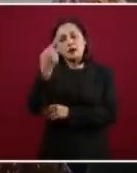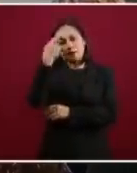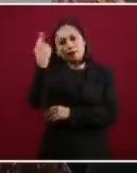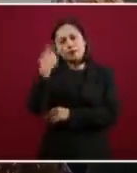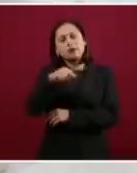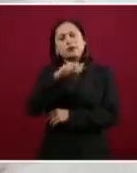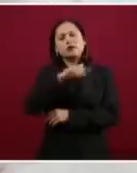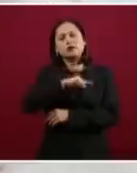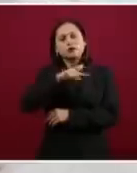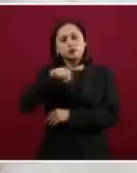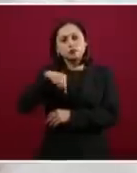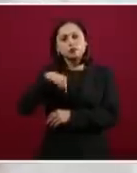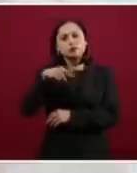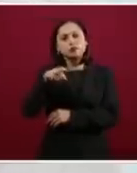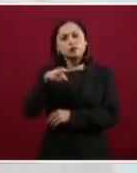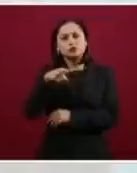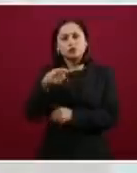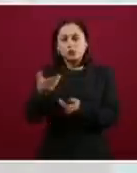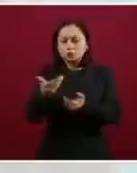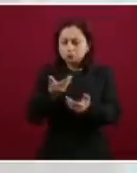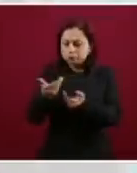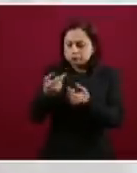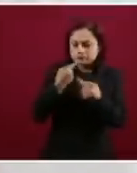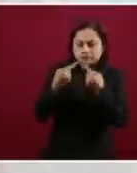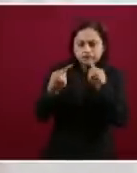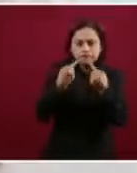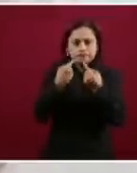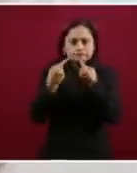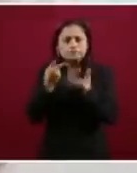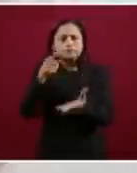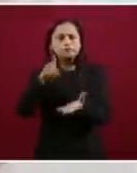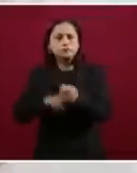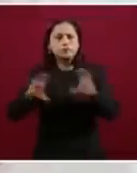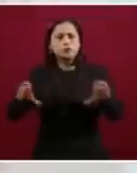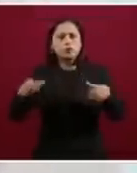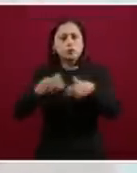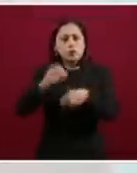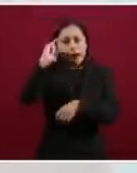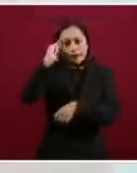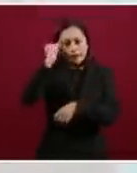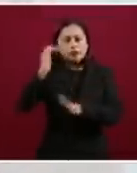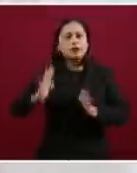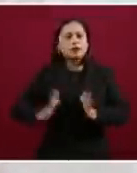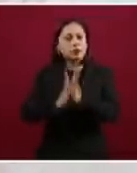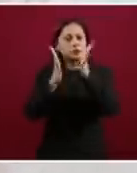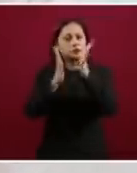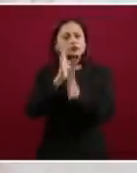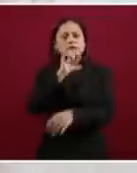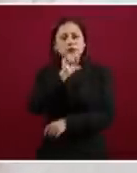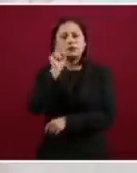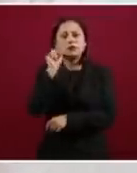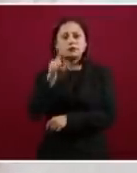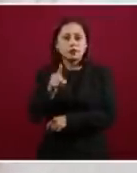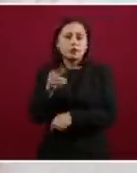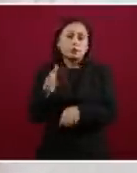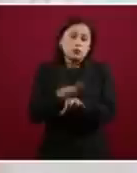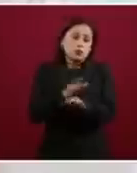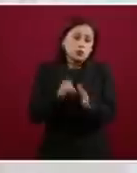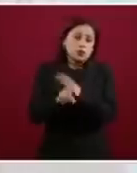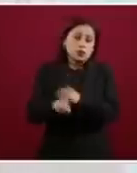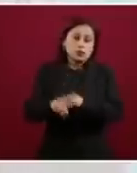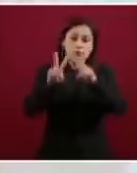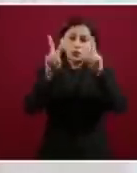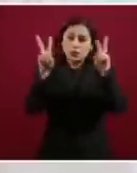los acuerdos para que puedan participar las comunidades y en un tema tan importante como es la cuestión de